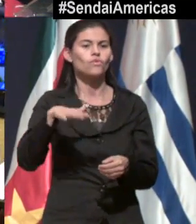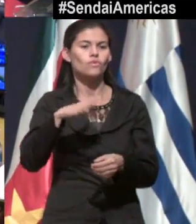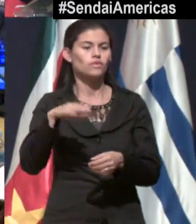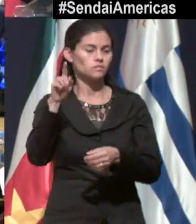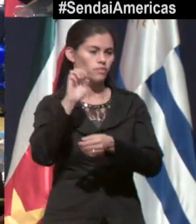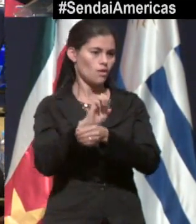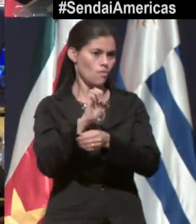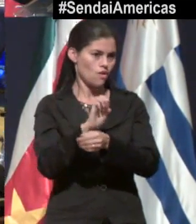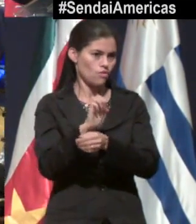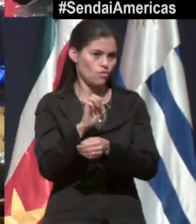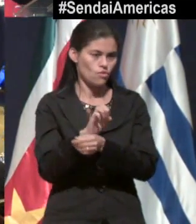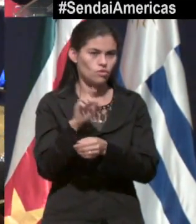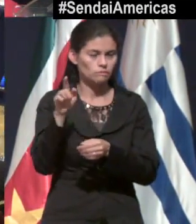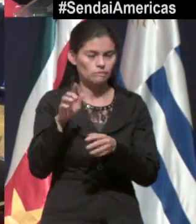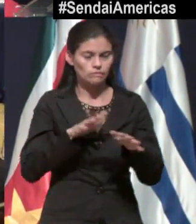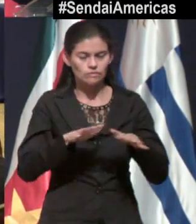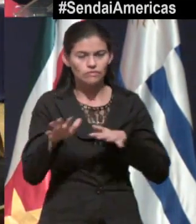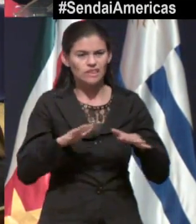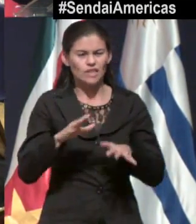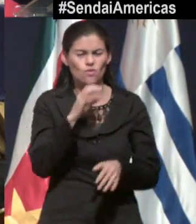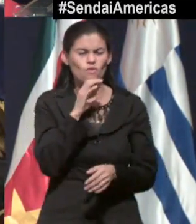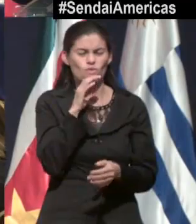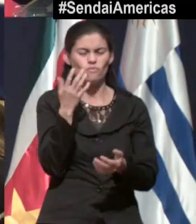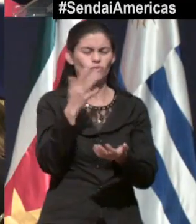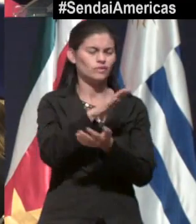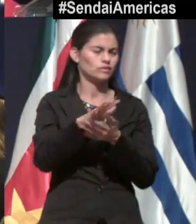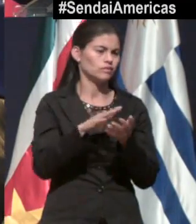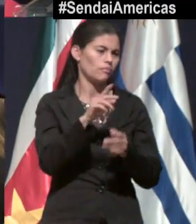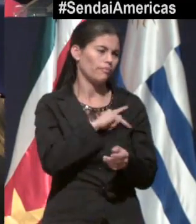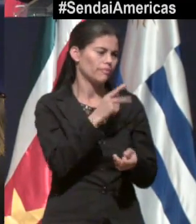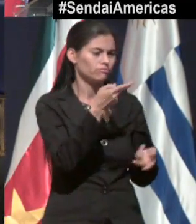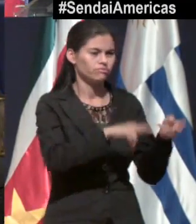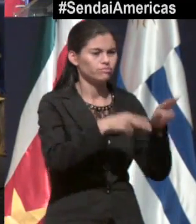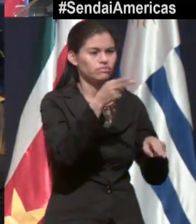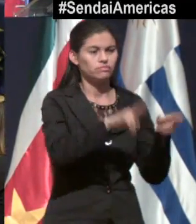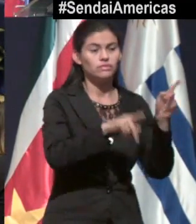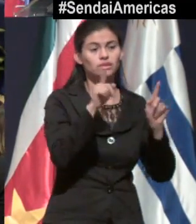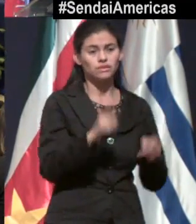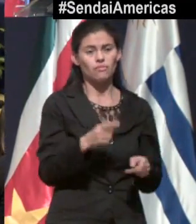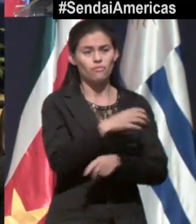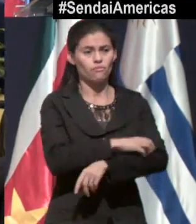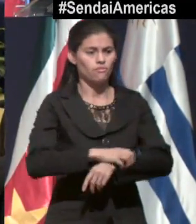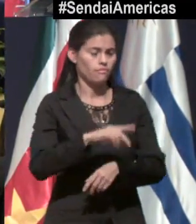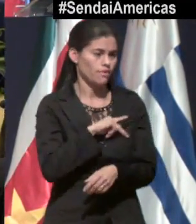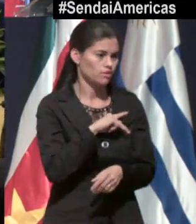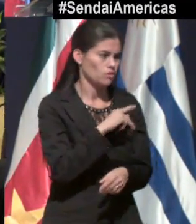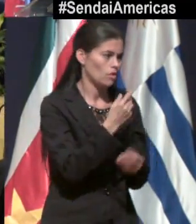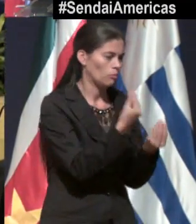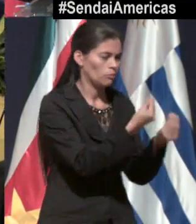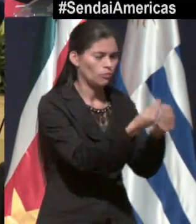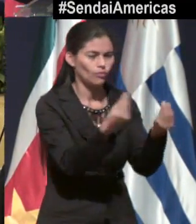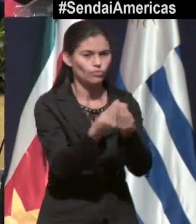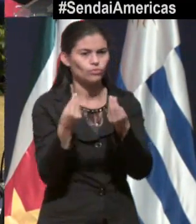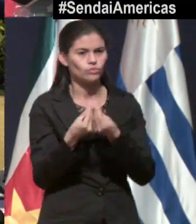en Ecuador y la tragedia que significó la pérdida de vidas y los miles de ciudadanos damnificados,